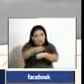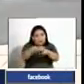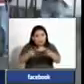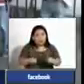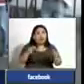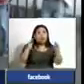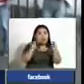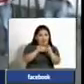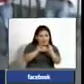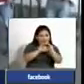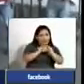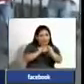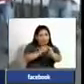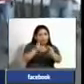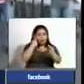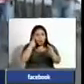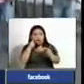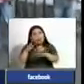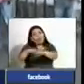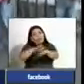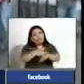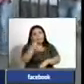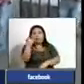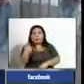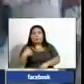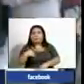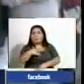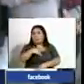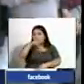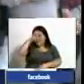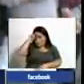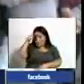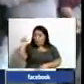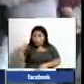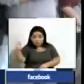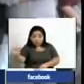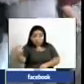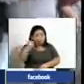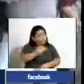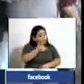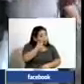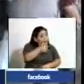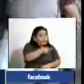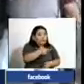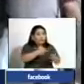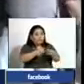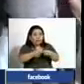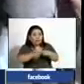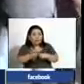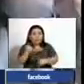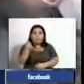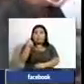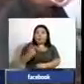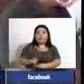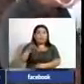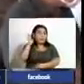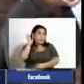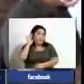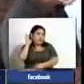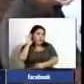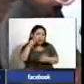residenciales. Reiteran el llamado al ministro para inspeccionar las condiciones en que laboran los vigilantes privados